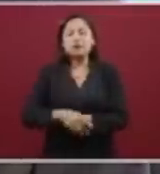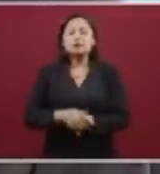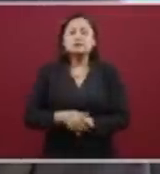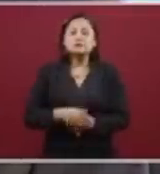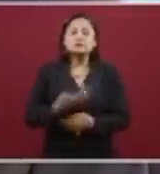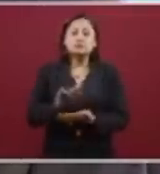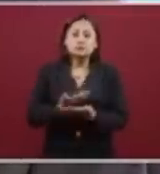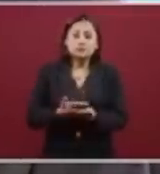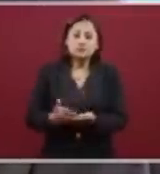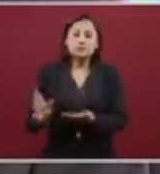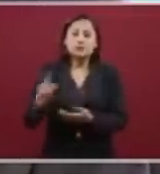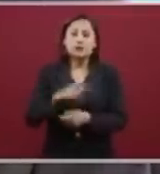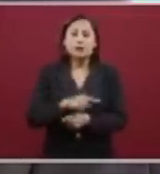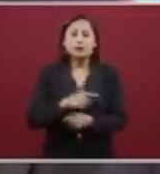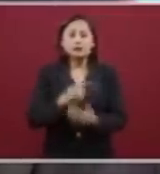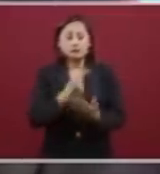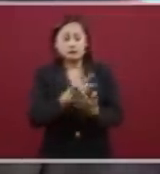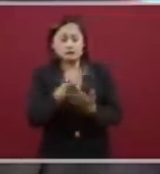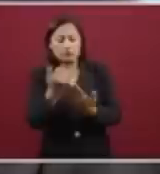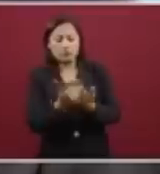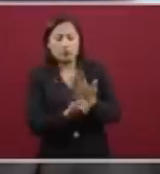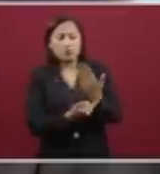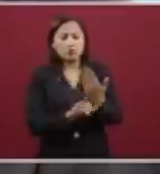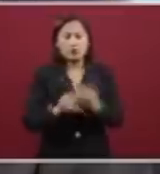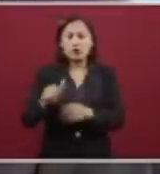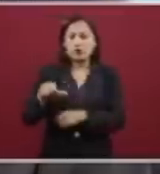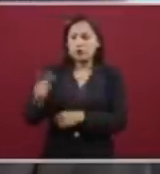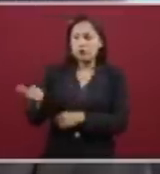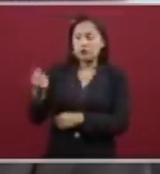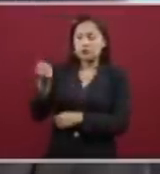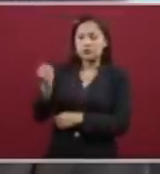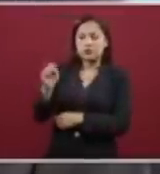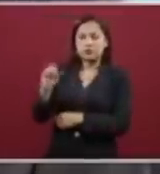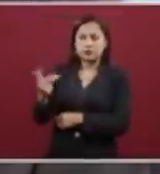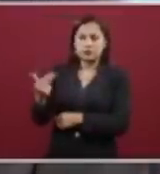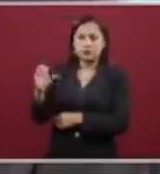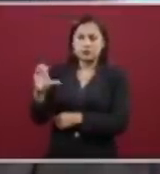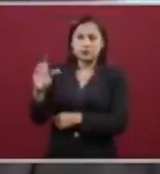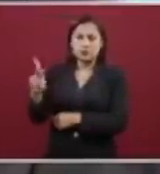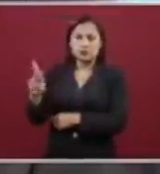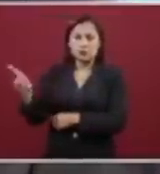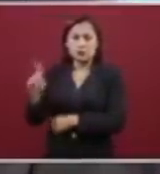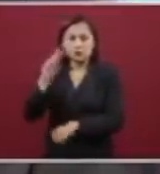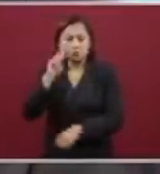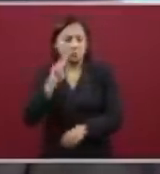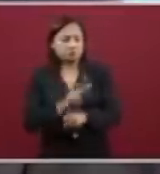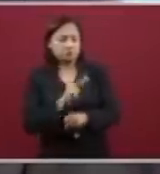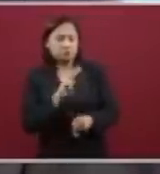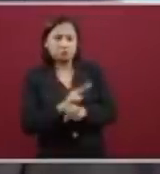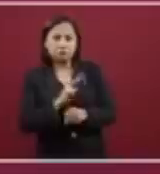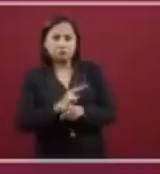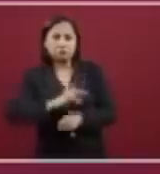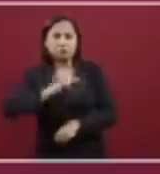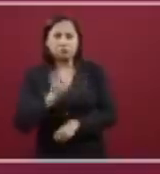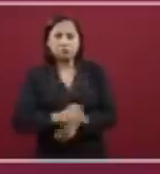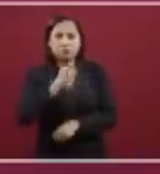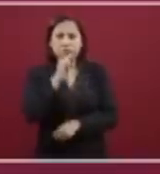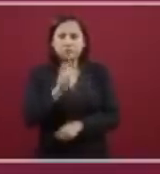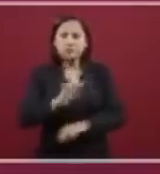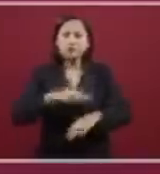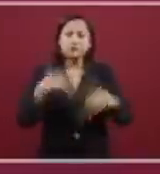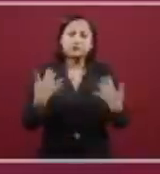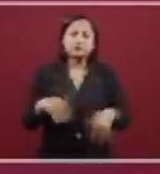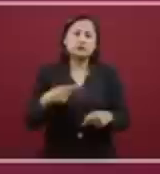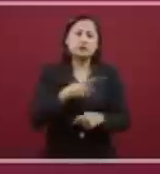ni la reevaluación del proyecto por parte de la secretaria de hacienda fueron invertidos recursos provenientes del financiamiento privado